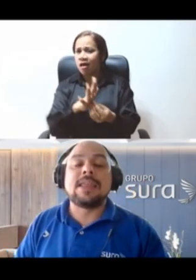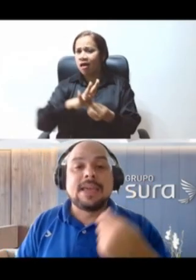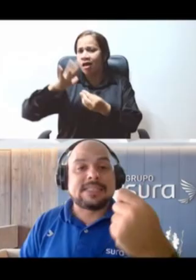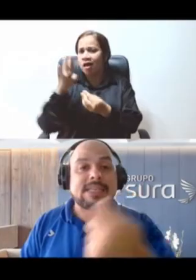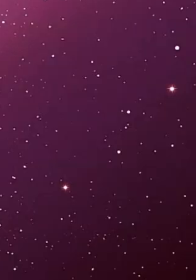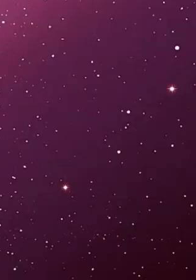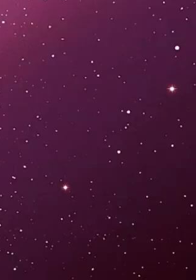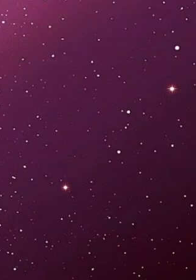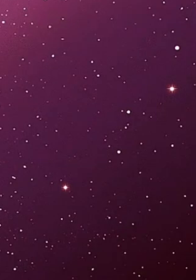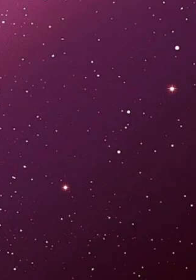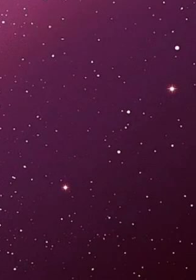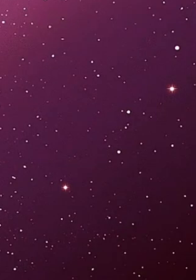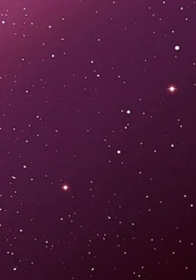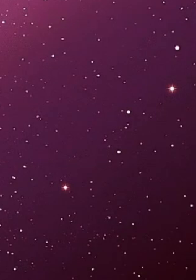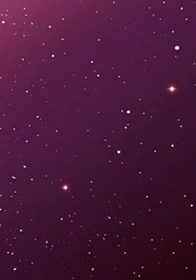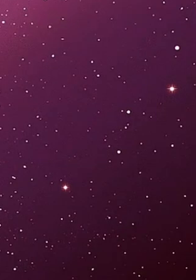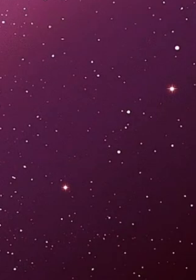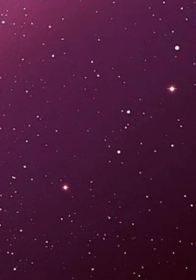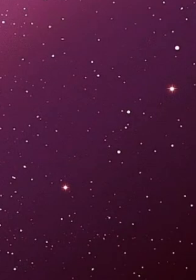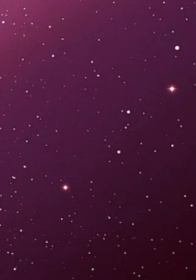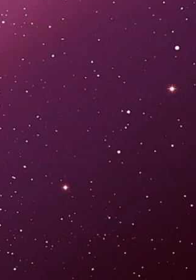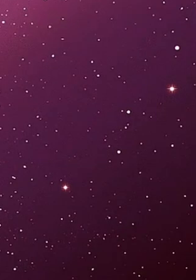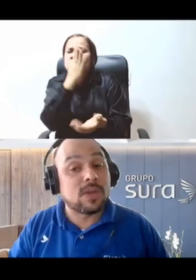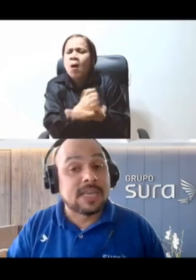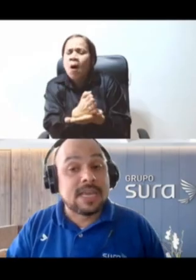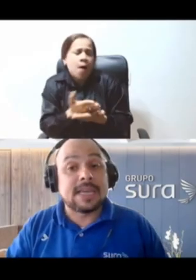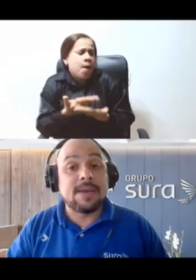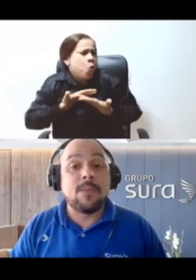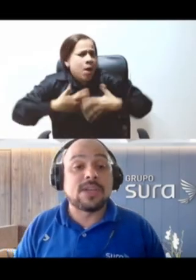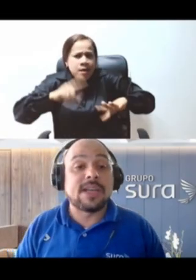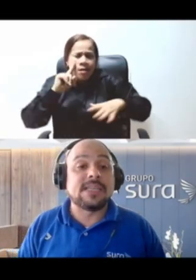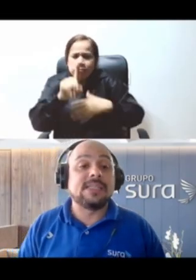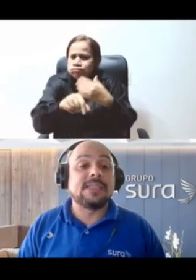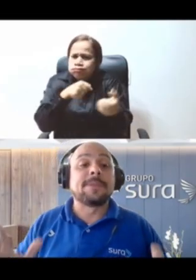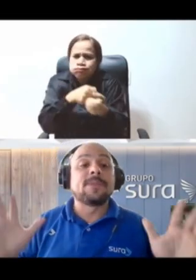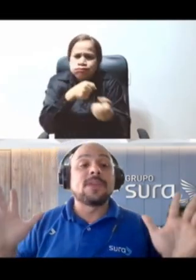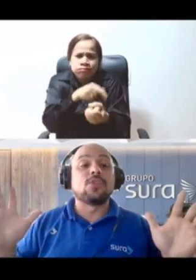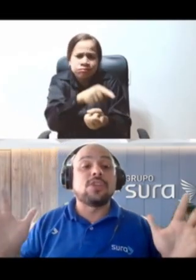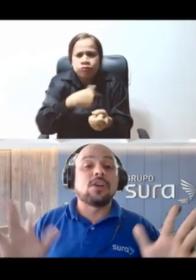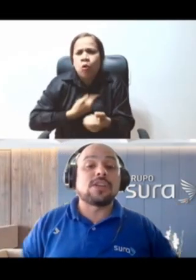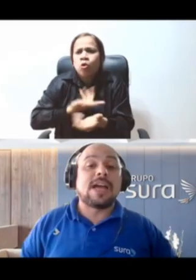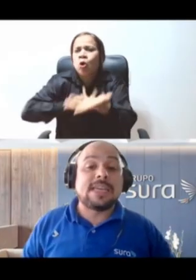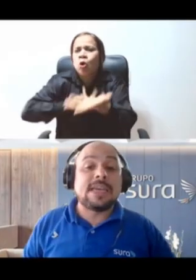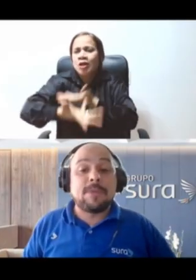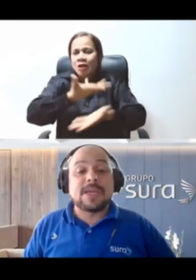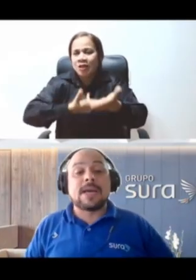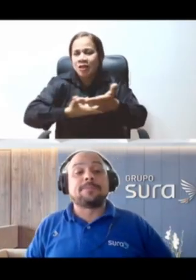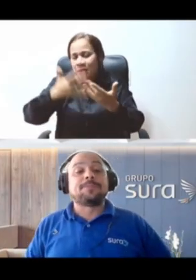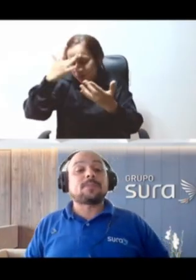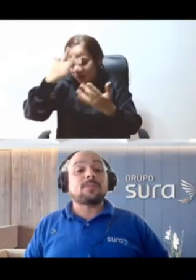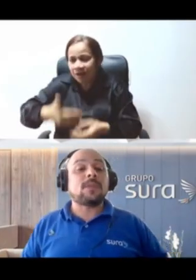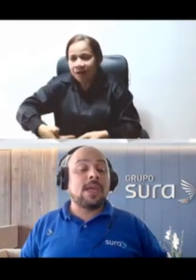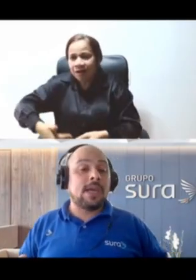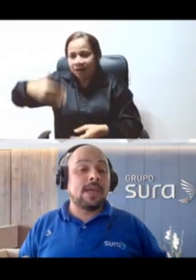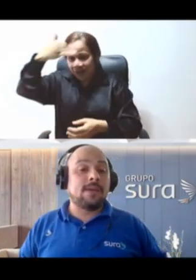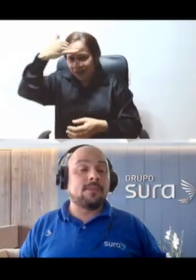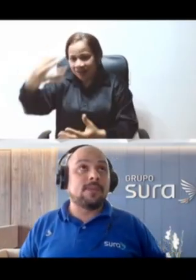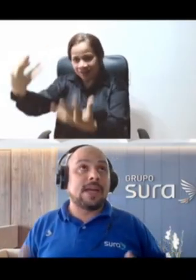espíritu de solidaridad siempre adelante, muchachos, para prestar esas ayudas que vamos a necesitar. Listo, chicos, aquí